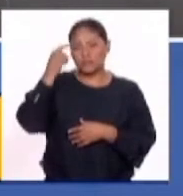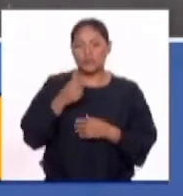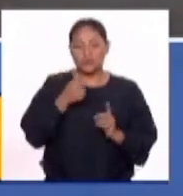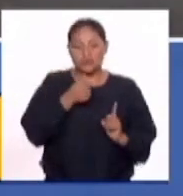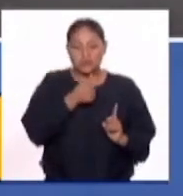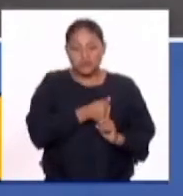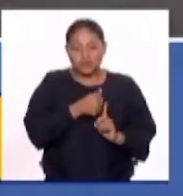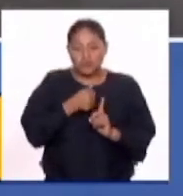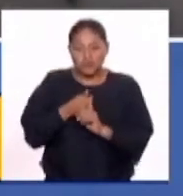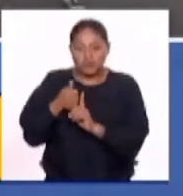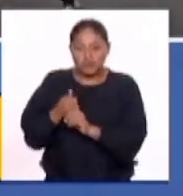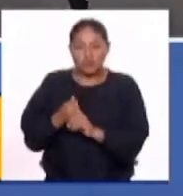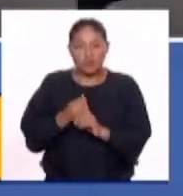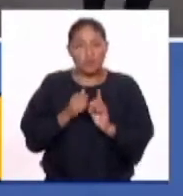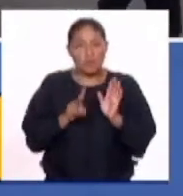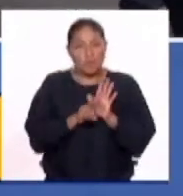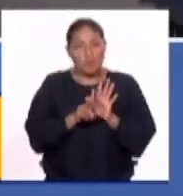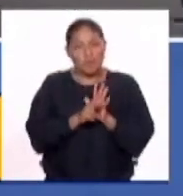cada familia